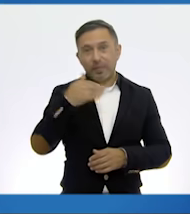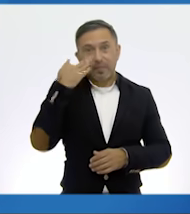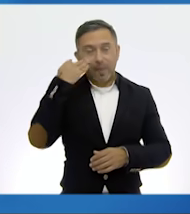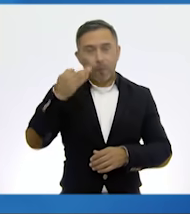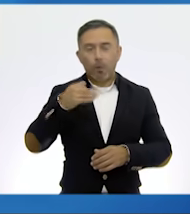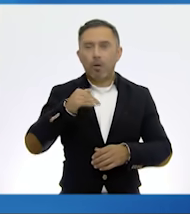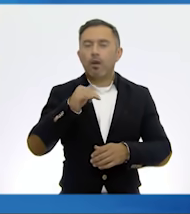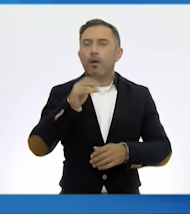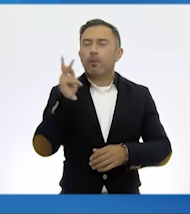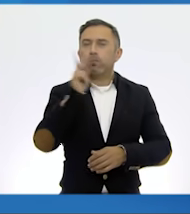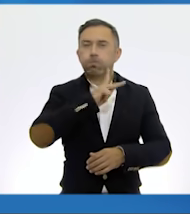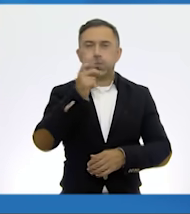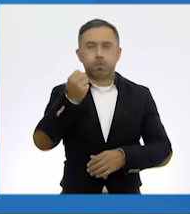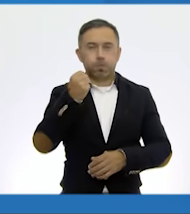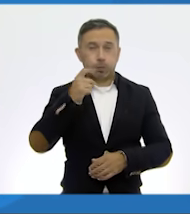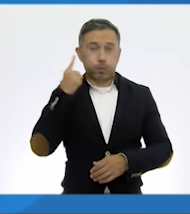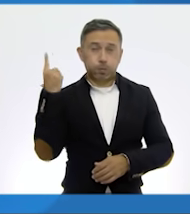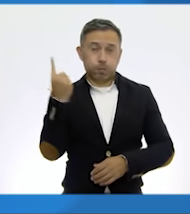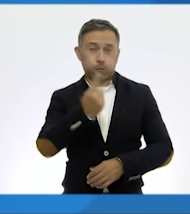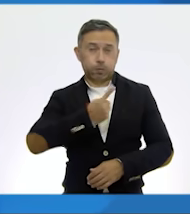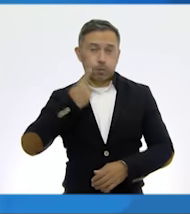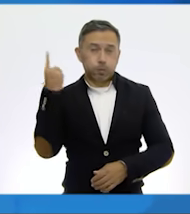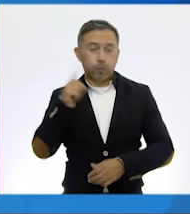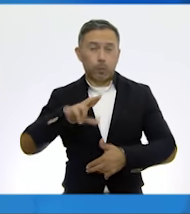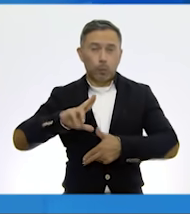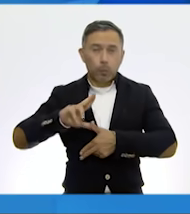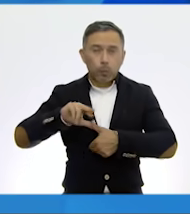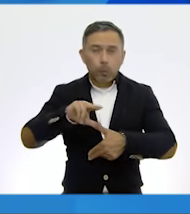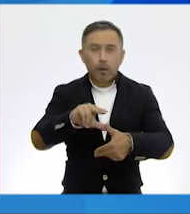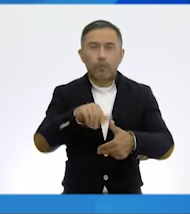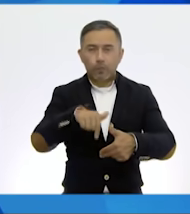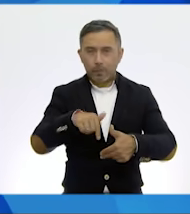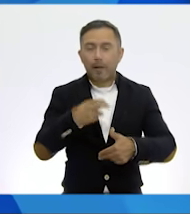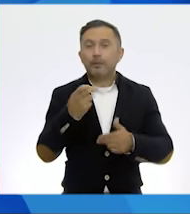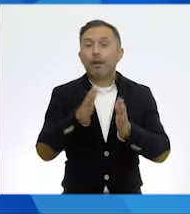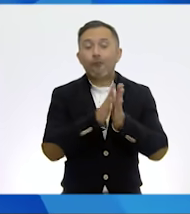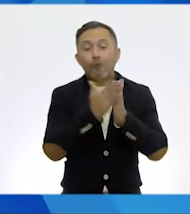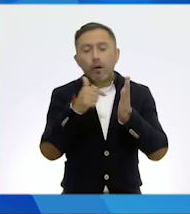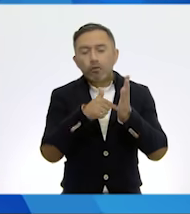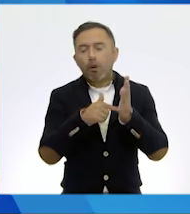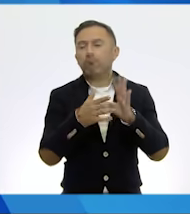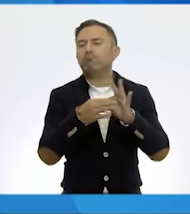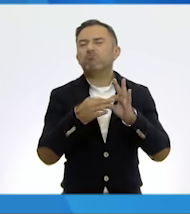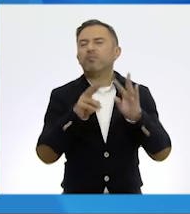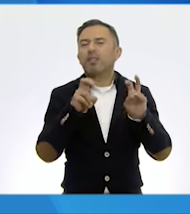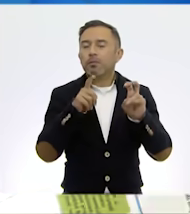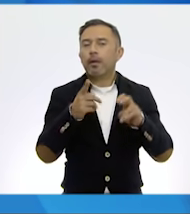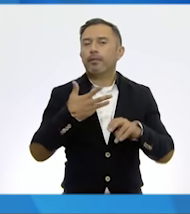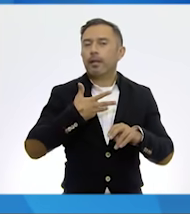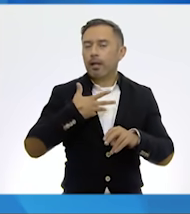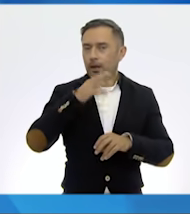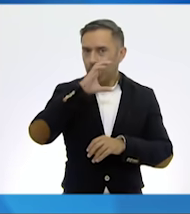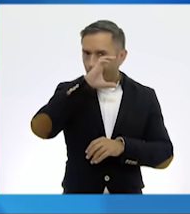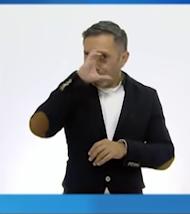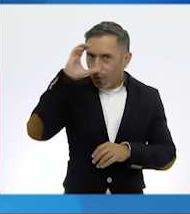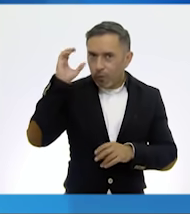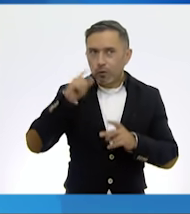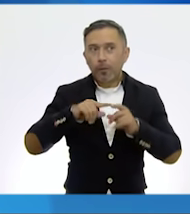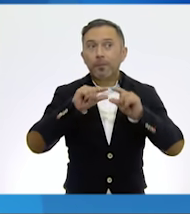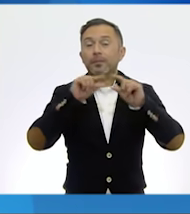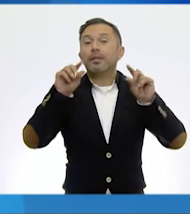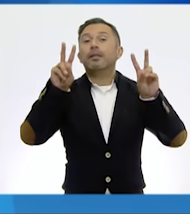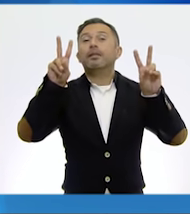huracanes y ciclones y este folleto habla de ello. Y si te fijas, tiene imágenes, tiene subtítulos, tiene